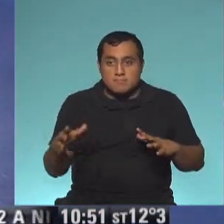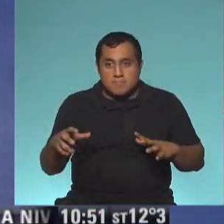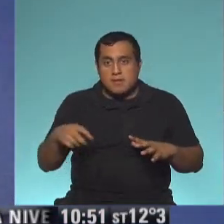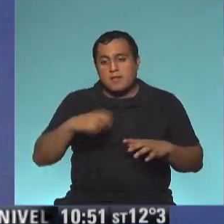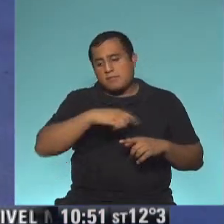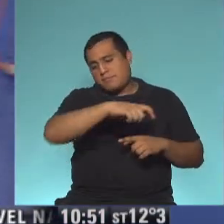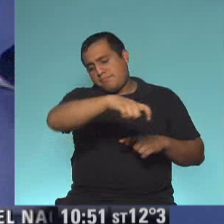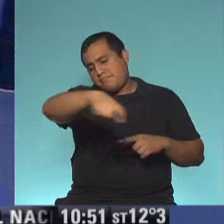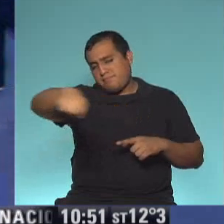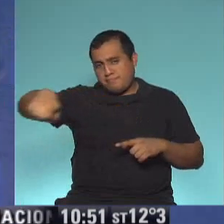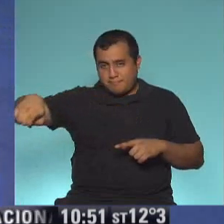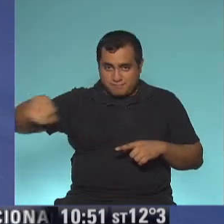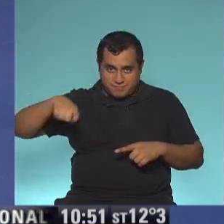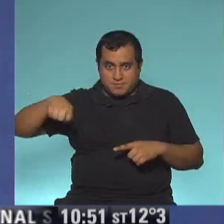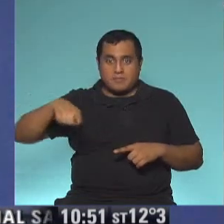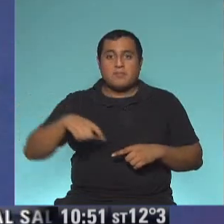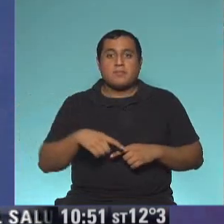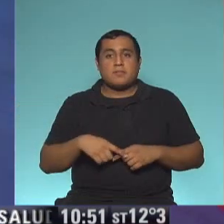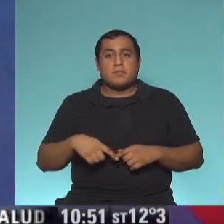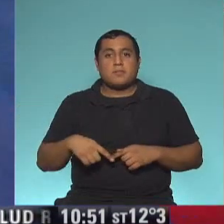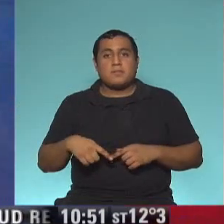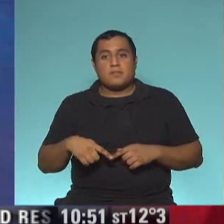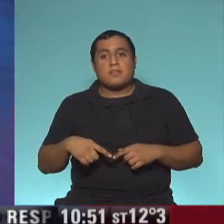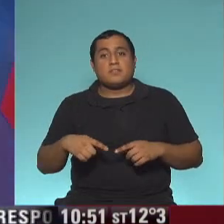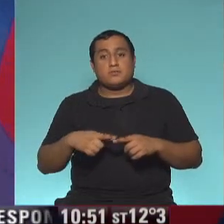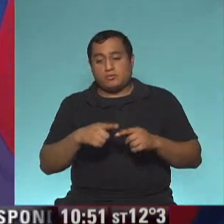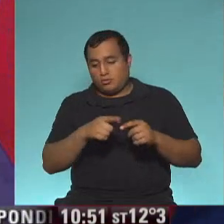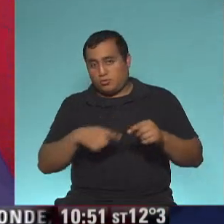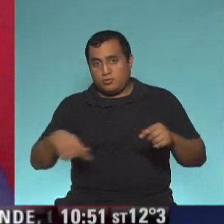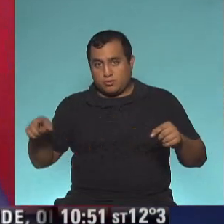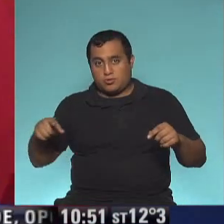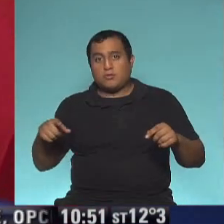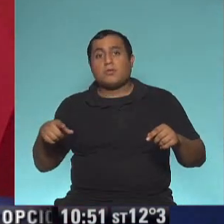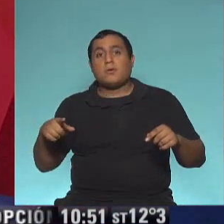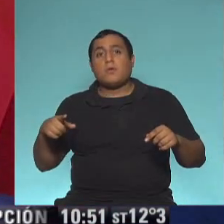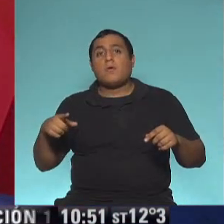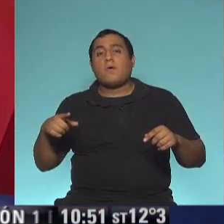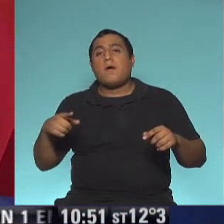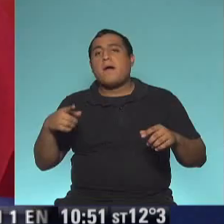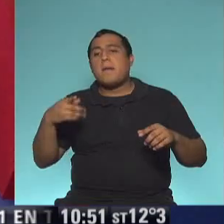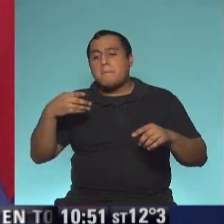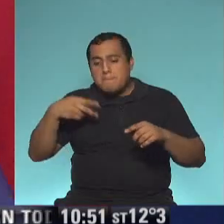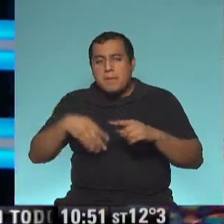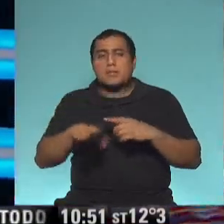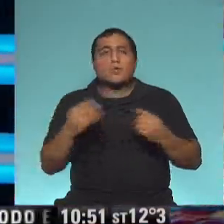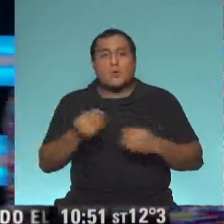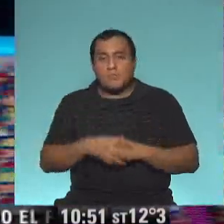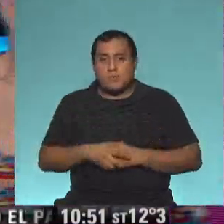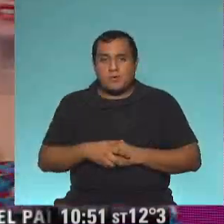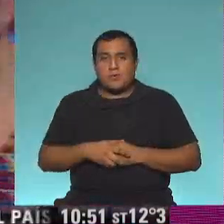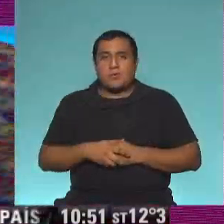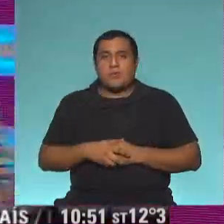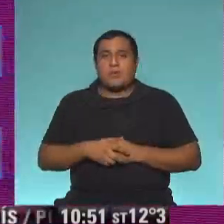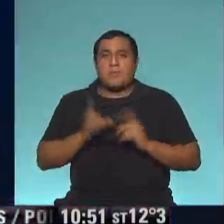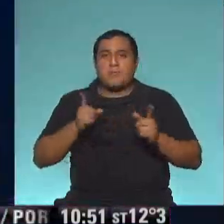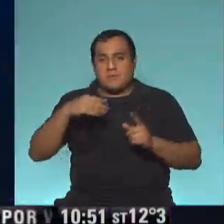por acá de frente. Por el estudio, sí. Y van a tener que pasar la soga de diferentes formas. Señor Mechi, ¿quiere sostener la soga?